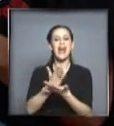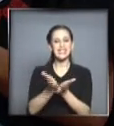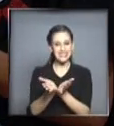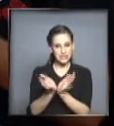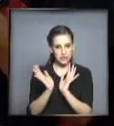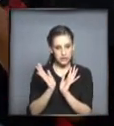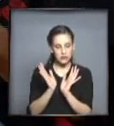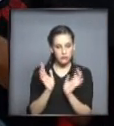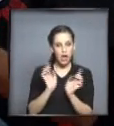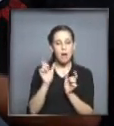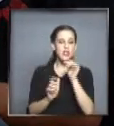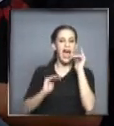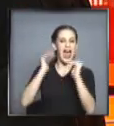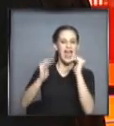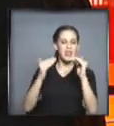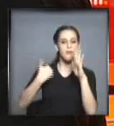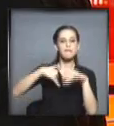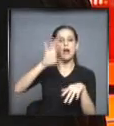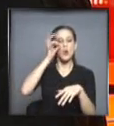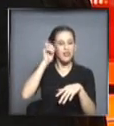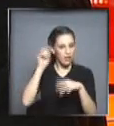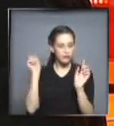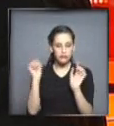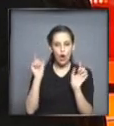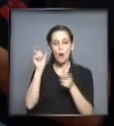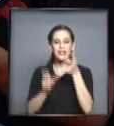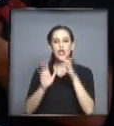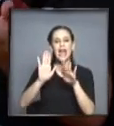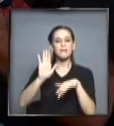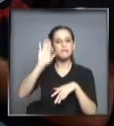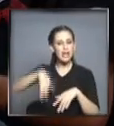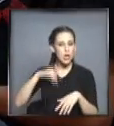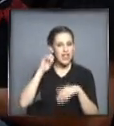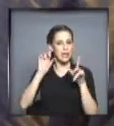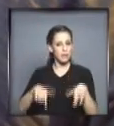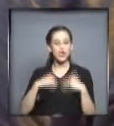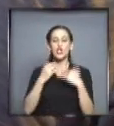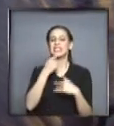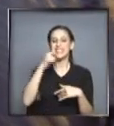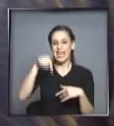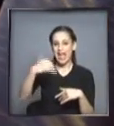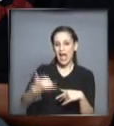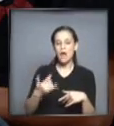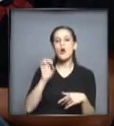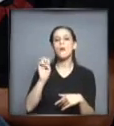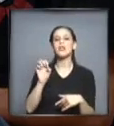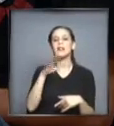secundarios, no gente grande, mayor de 20 años, sino gente, chicos, nosotros no sé si acá habrá, pero... ¿Vos cómo te